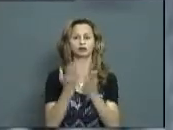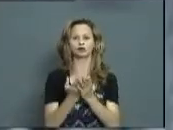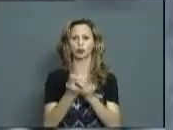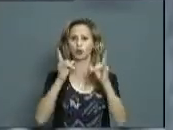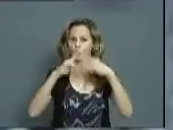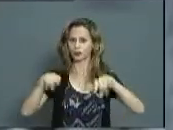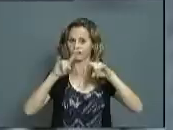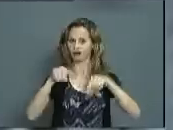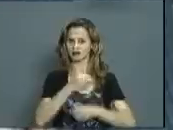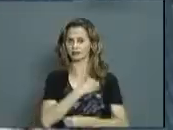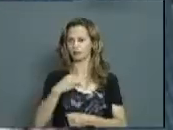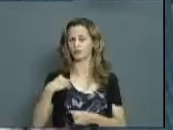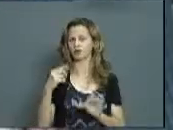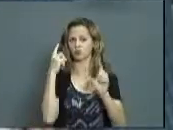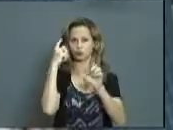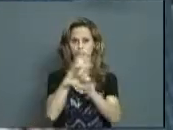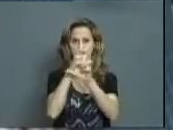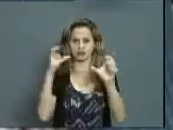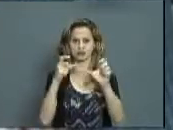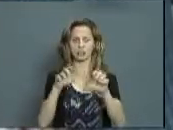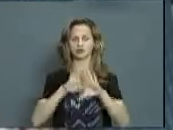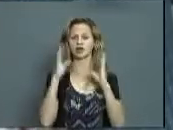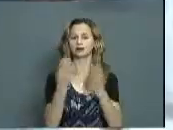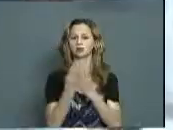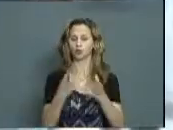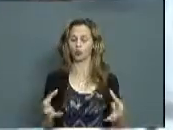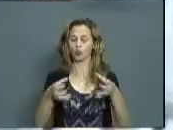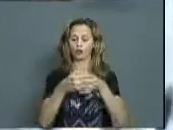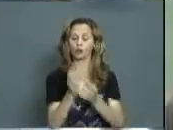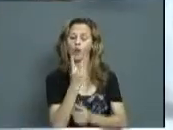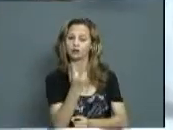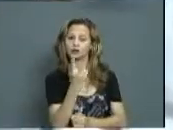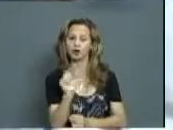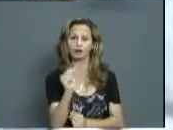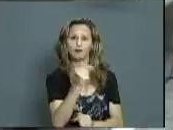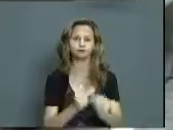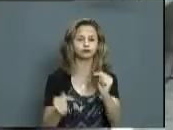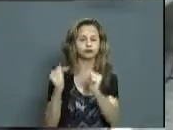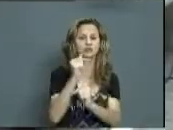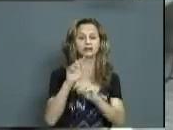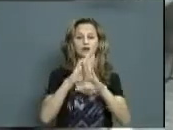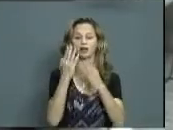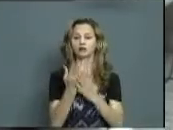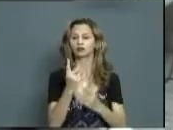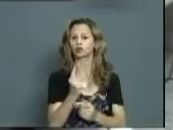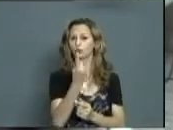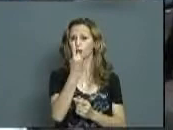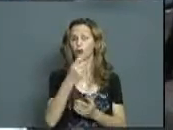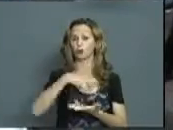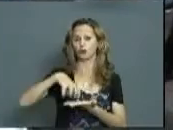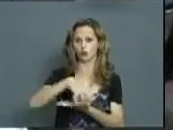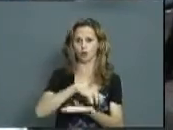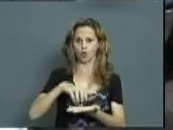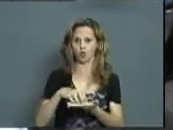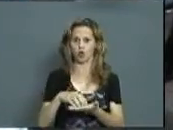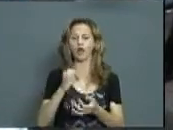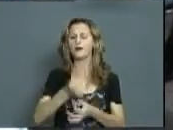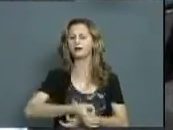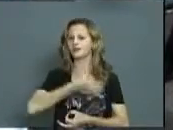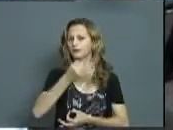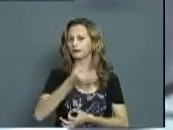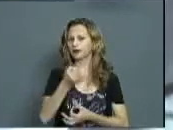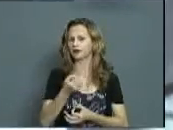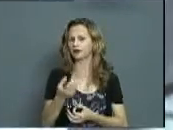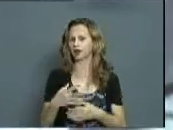Ciencias Médicas e integrantes del contingente que apoya la atención primaria. De un encuentro memorable se hablará por mucho tiempo aquí.